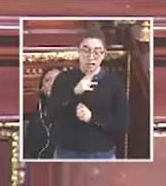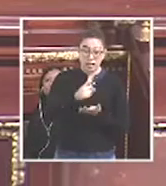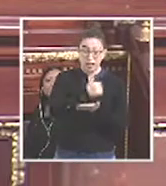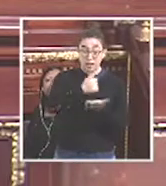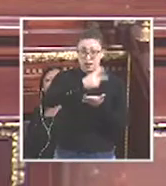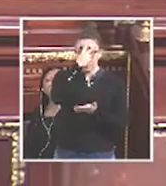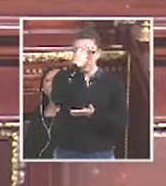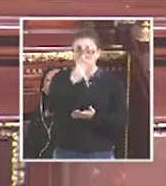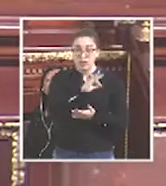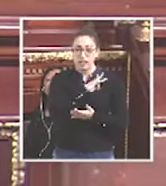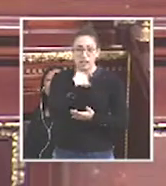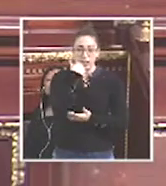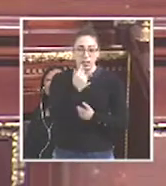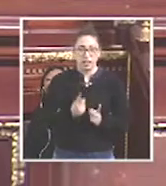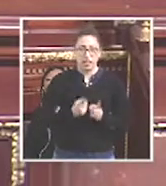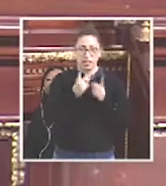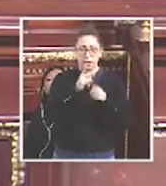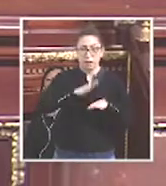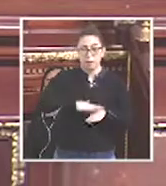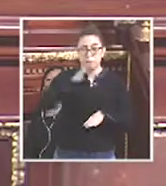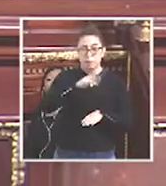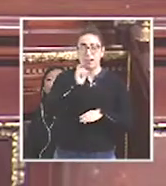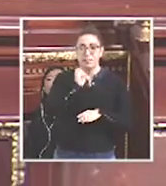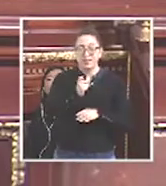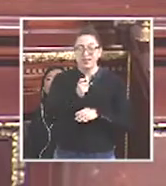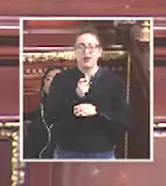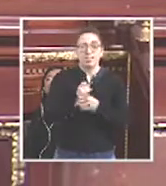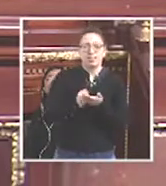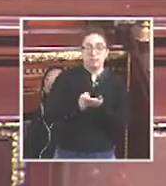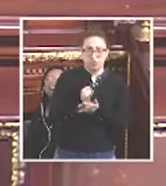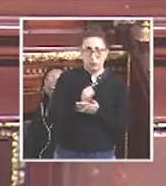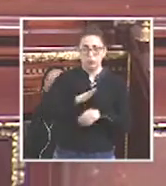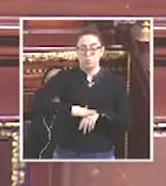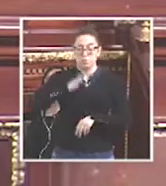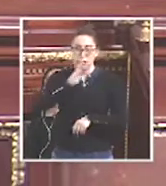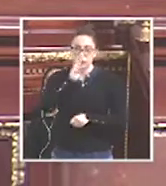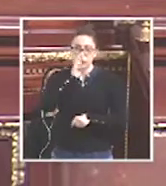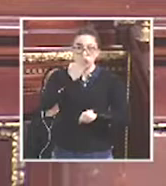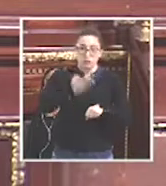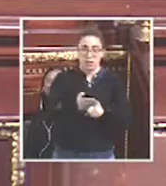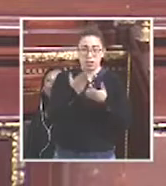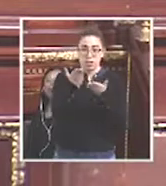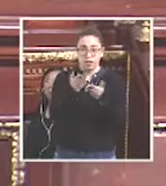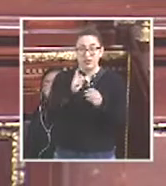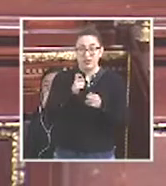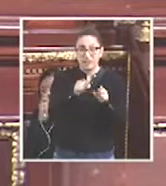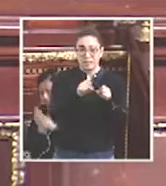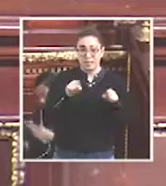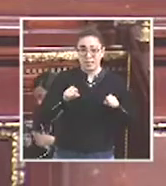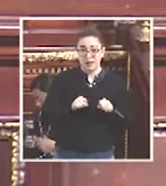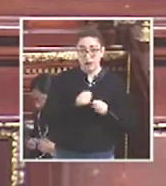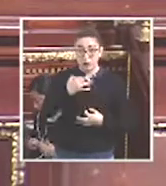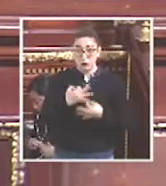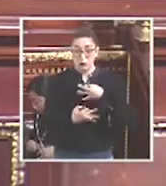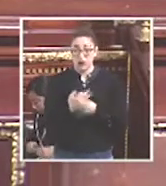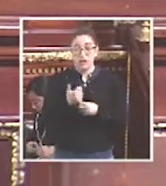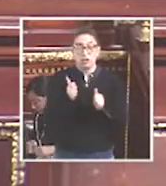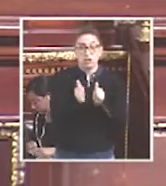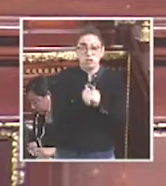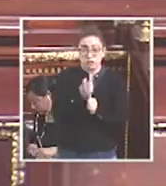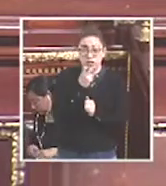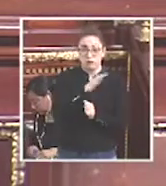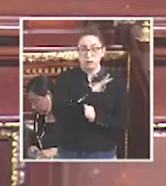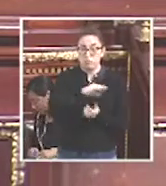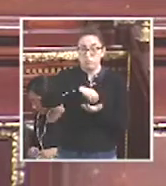y armonizar las disposiciones constitucionales y establecer con ello